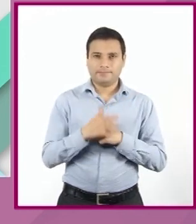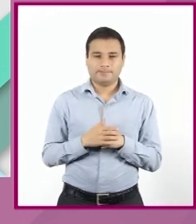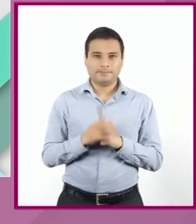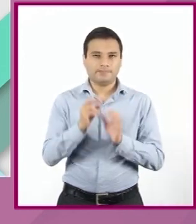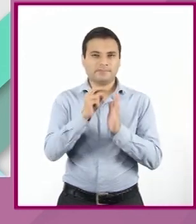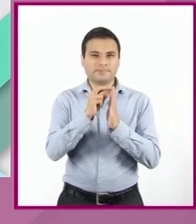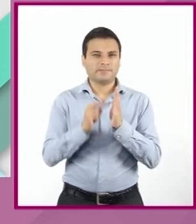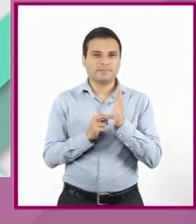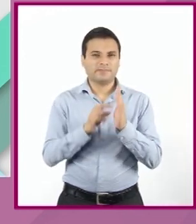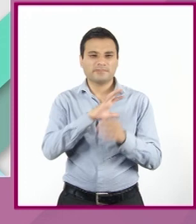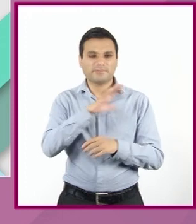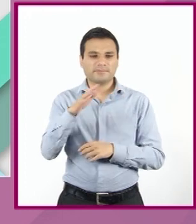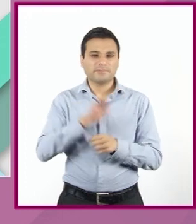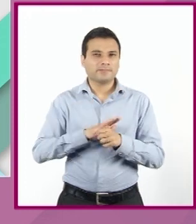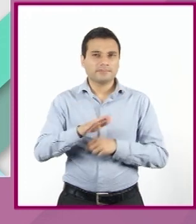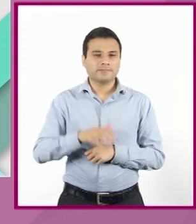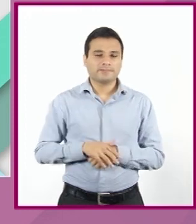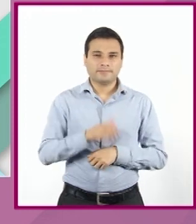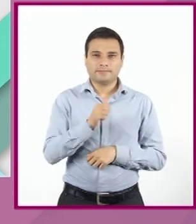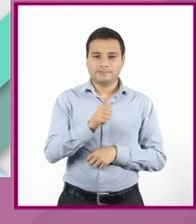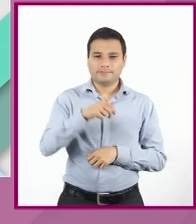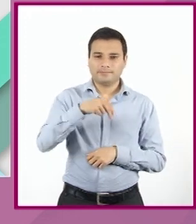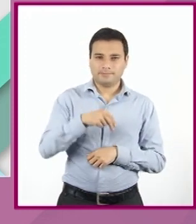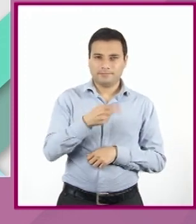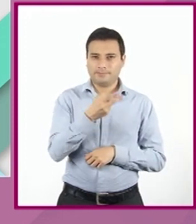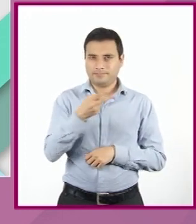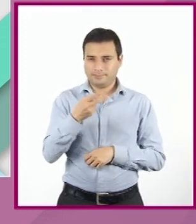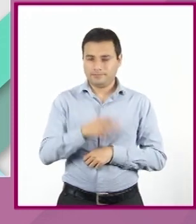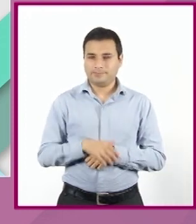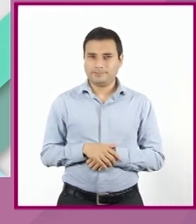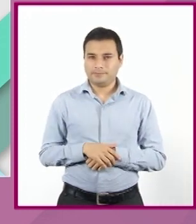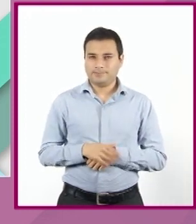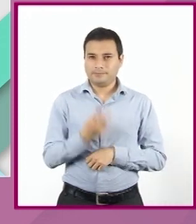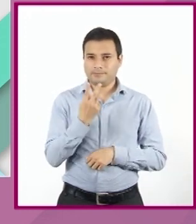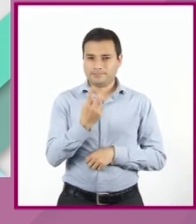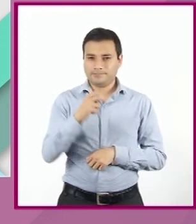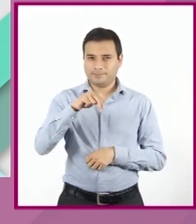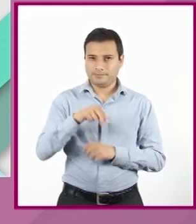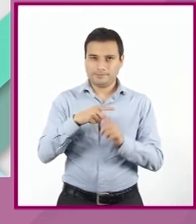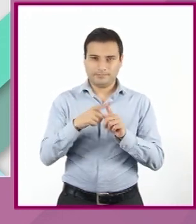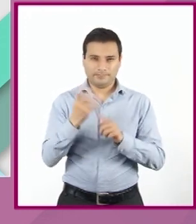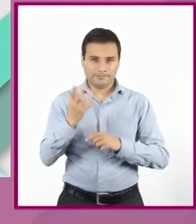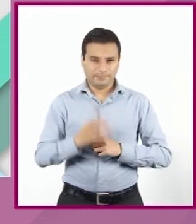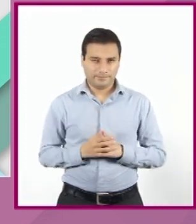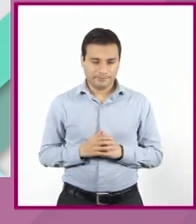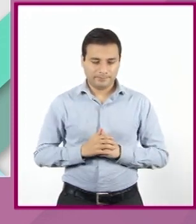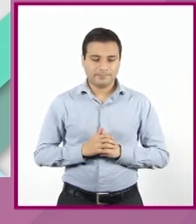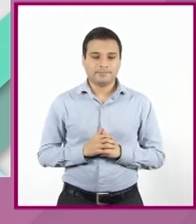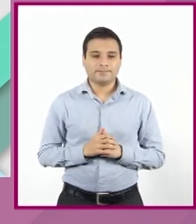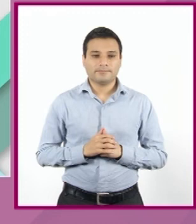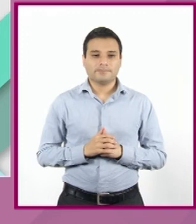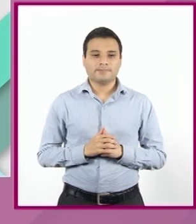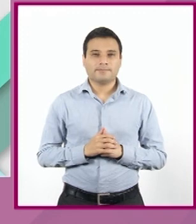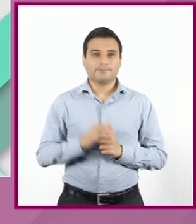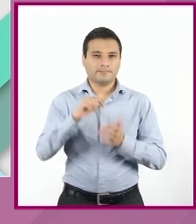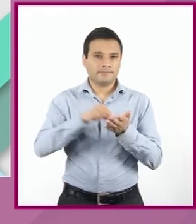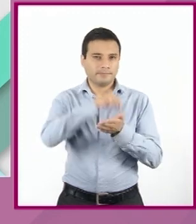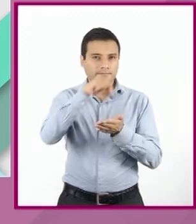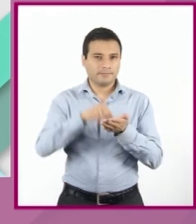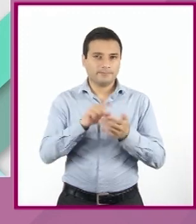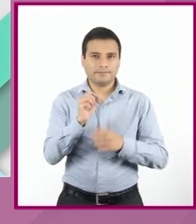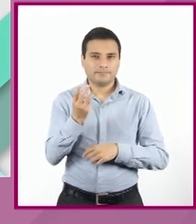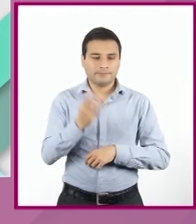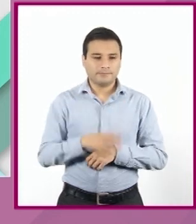12, la regla general es A subíndice n igual a 2n más 4. Y el valor